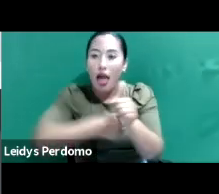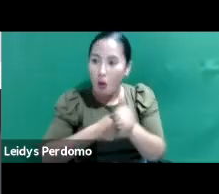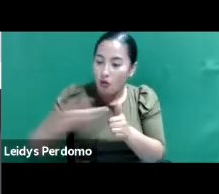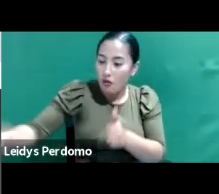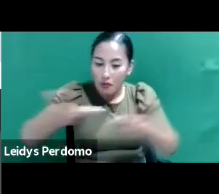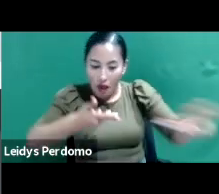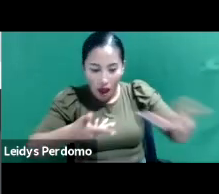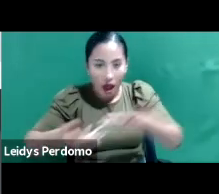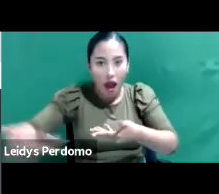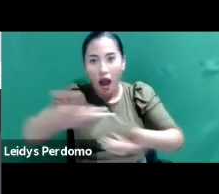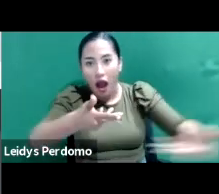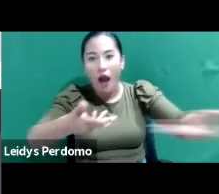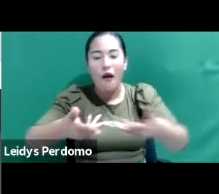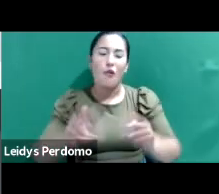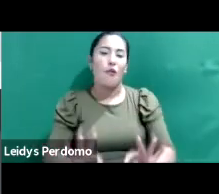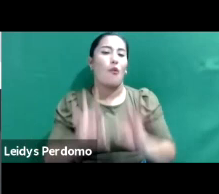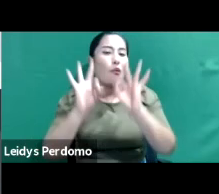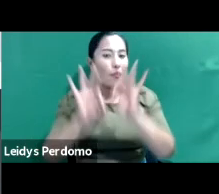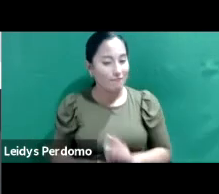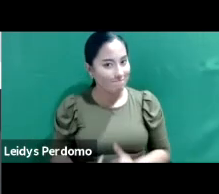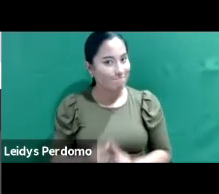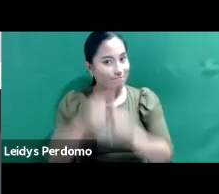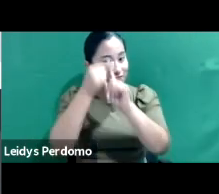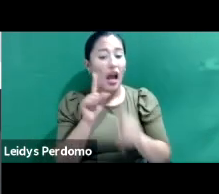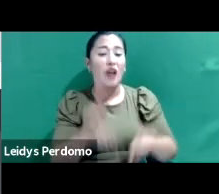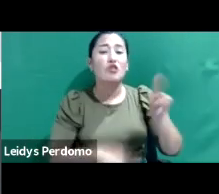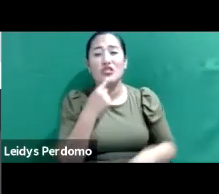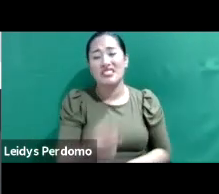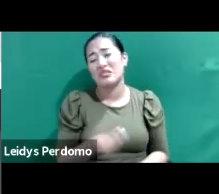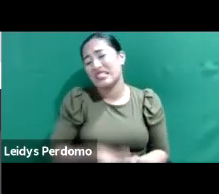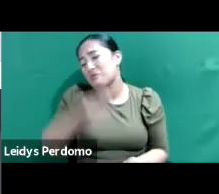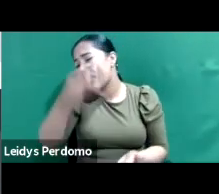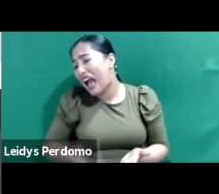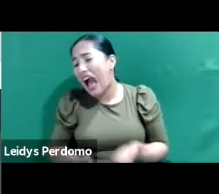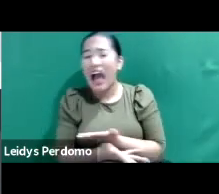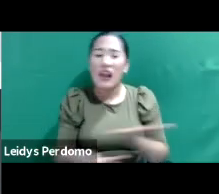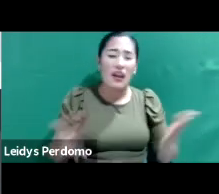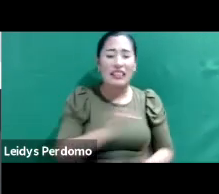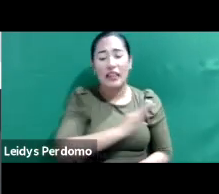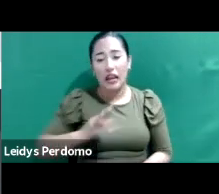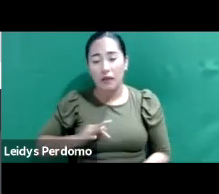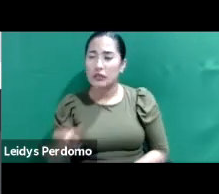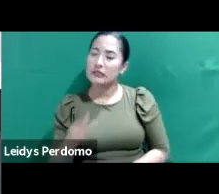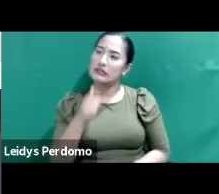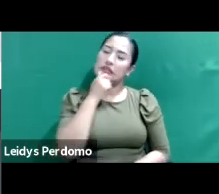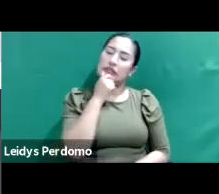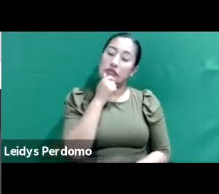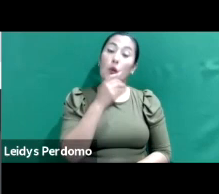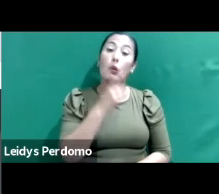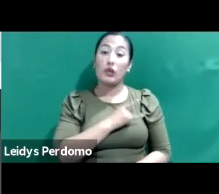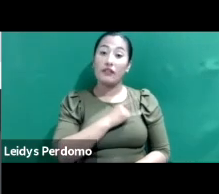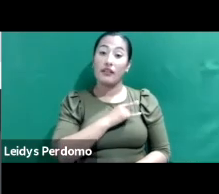para nosotros. Ahorita que decían que todo es muy costoso, que esto interdisciplinarmente nos hace a nosotros también como universidad